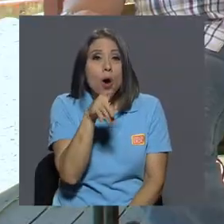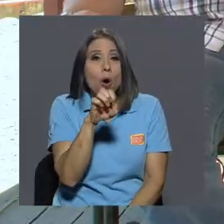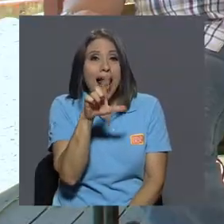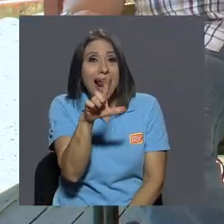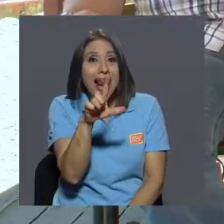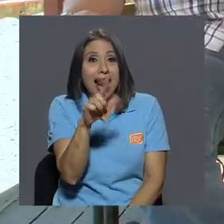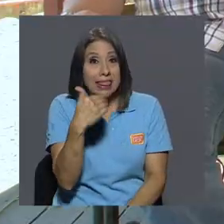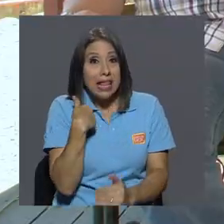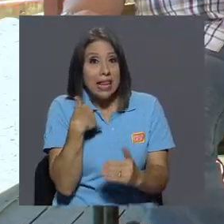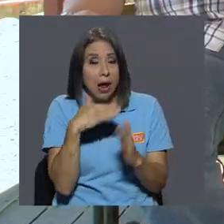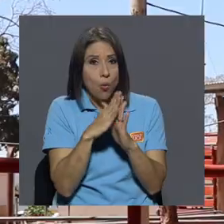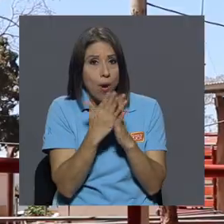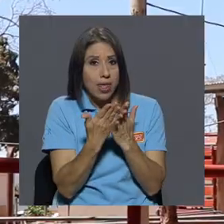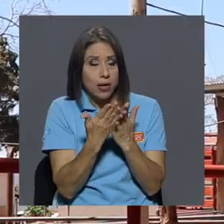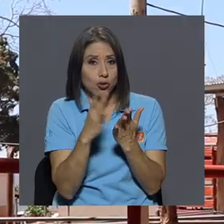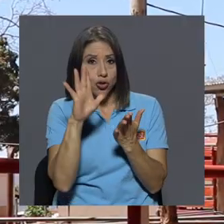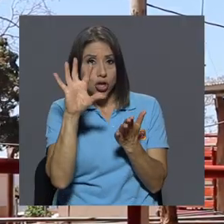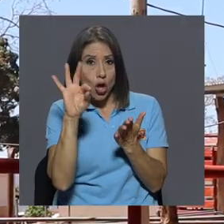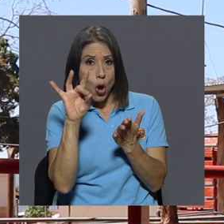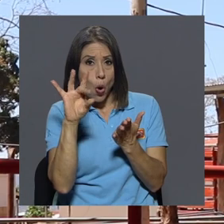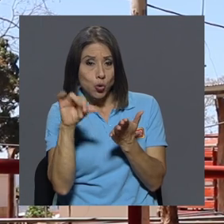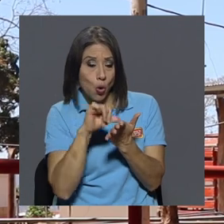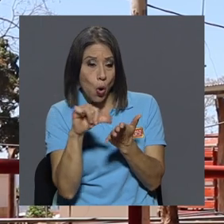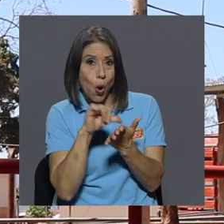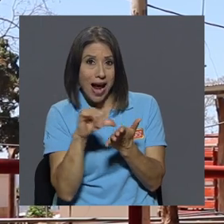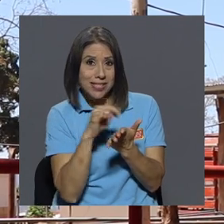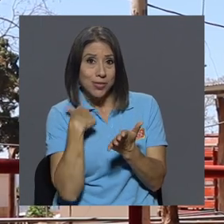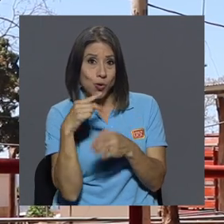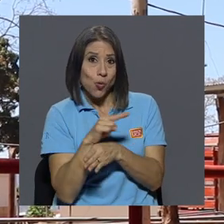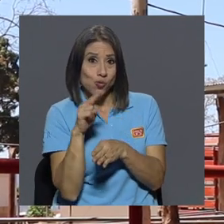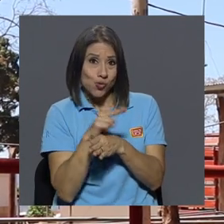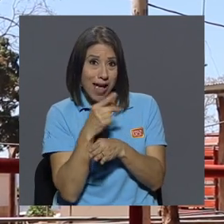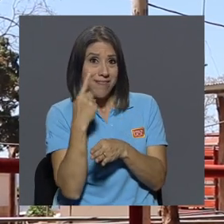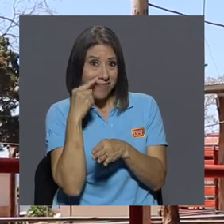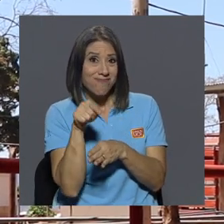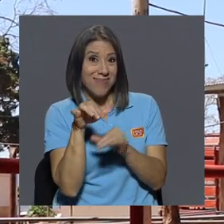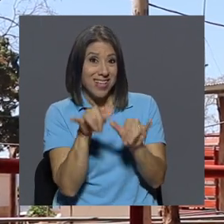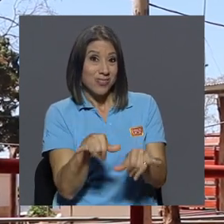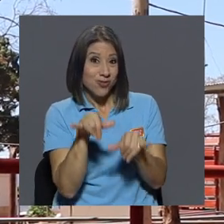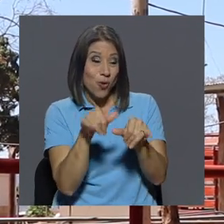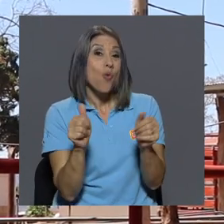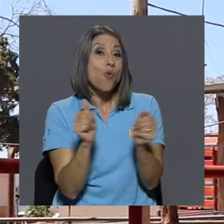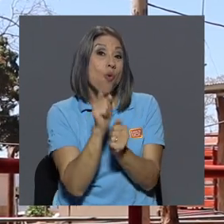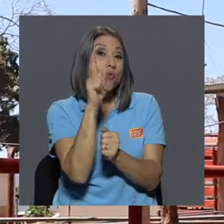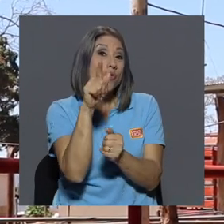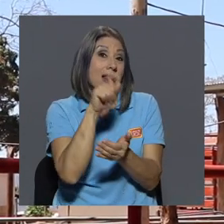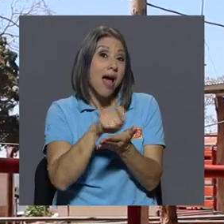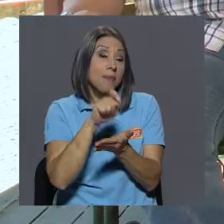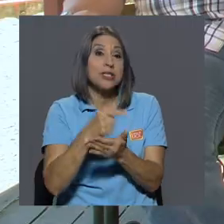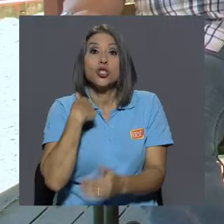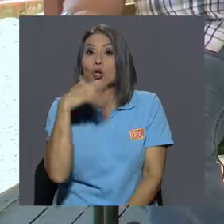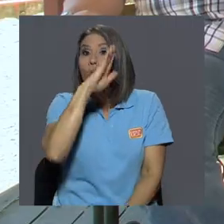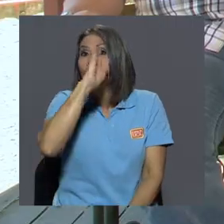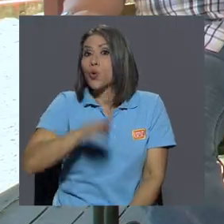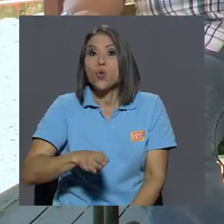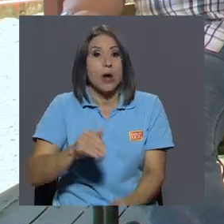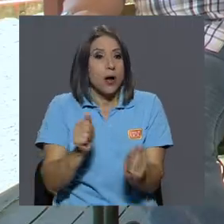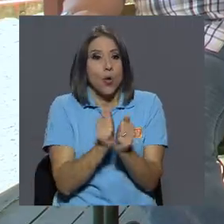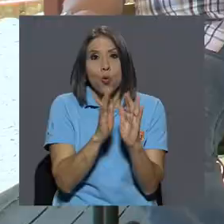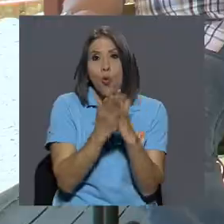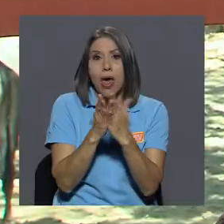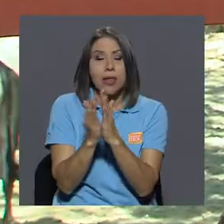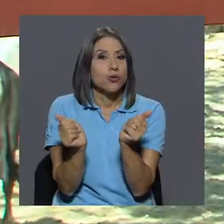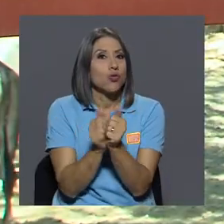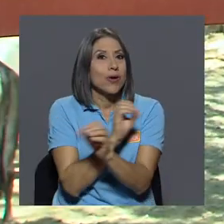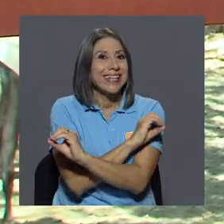Mejoral de 8 hojas. Esos eran los que yo usaba y los usaba aquí con un lápiz. yo nunca llevé cuadernos ni nada a la escuela,